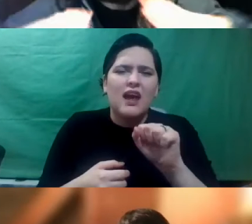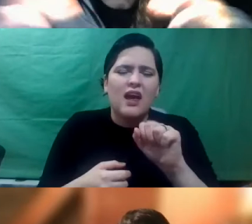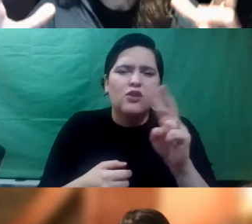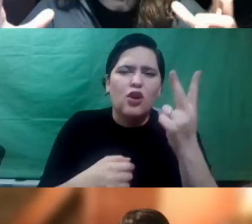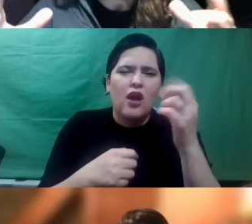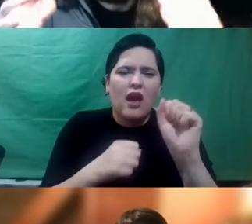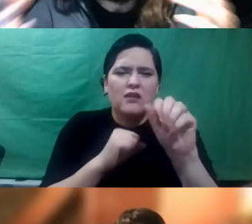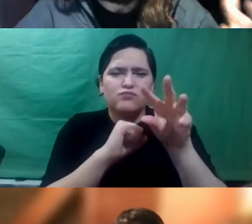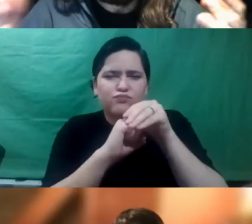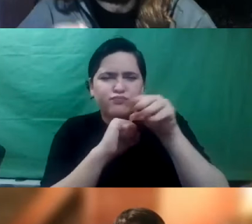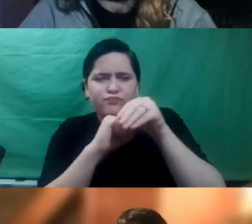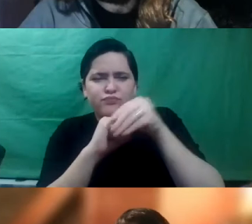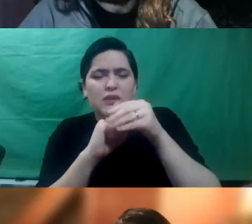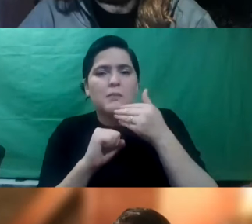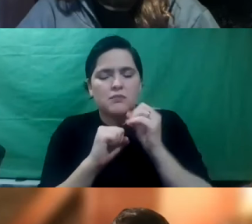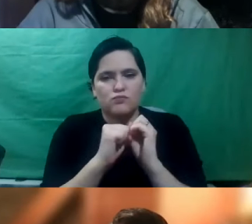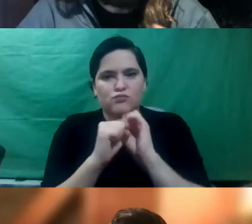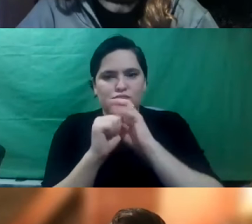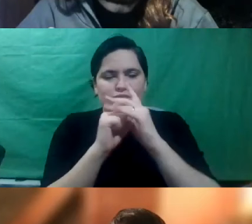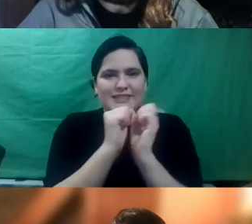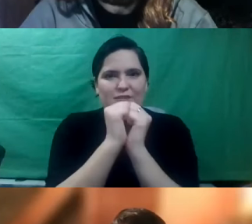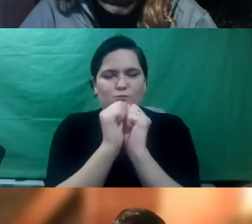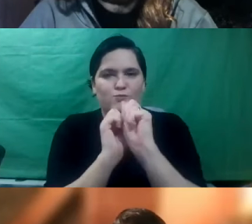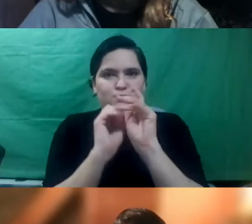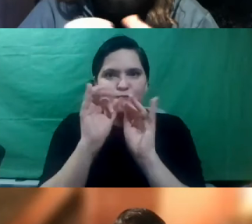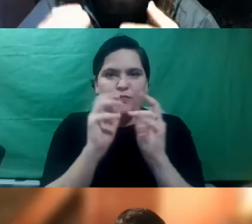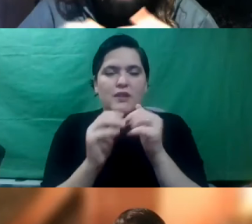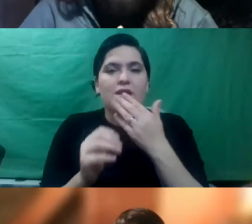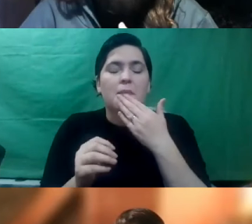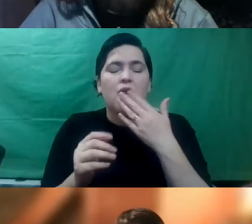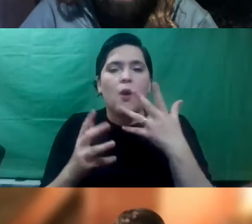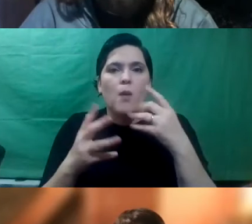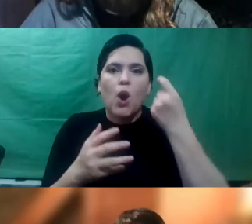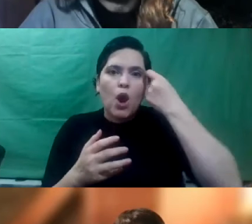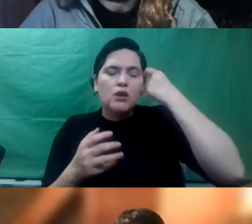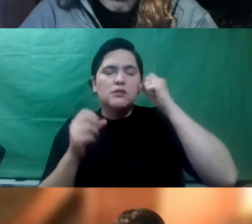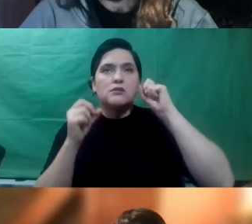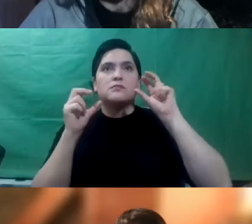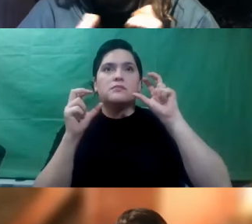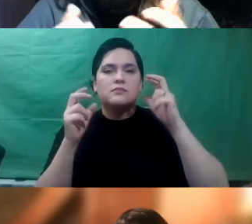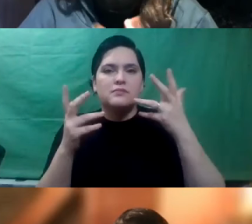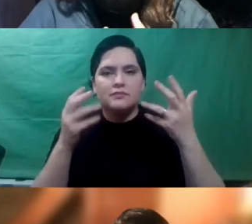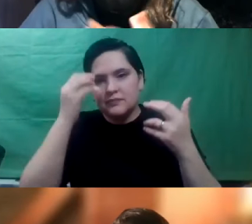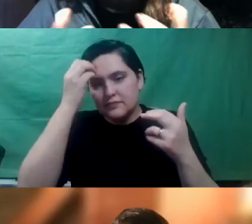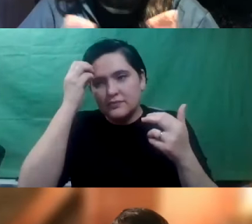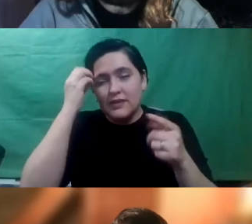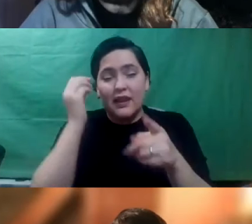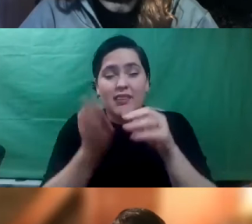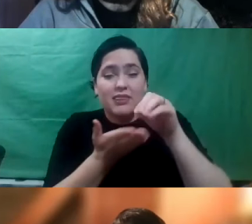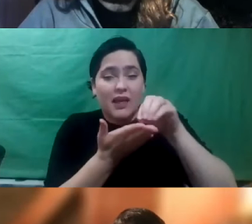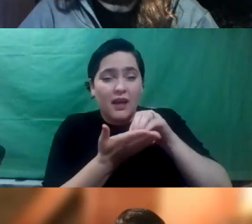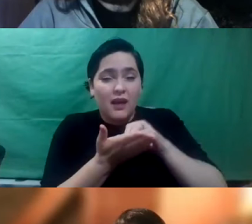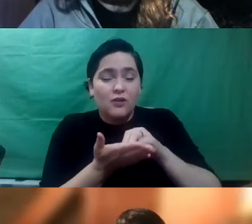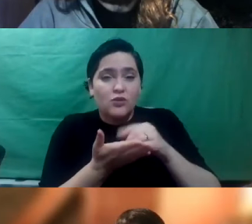y eventualmente conectarlo también con estados de conciencia, si es que, digamos, los datos disponibles